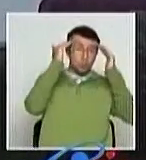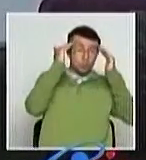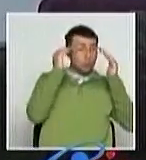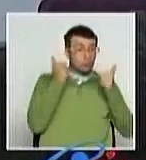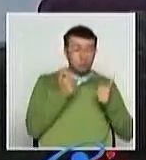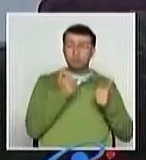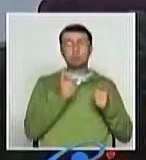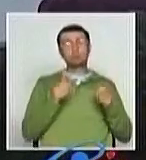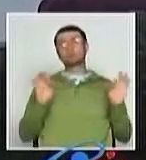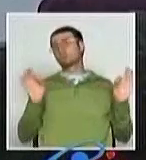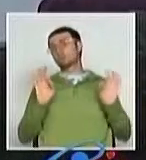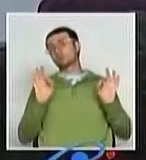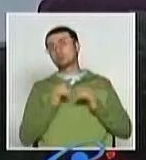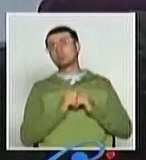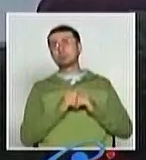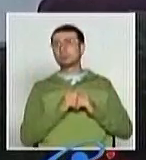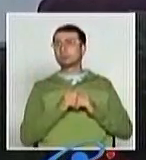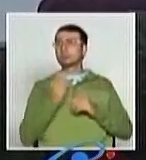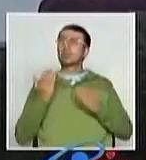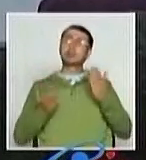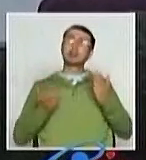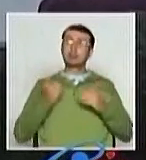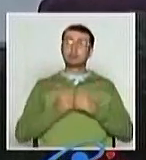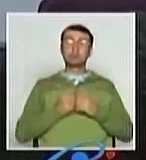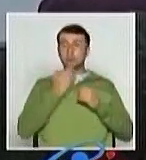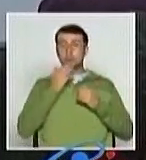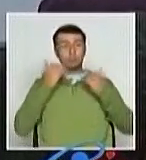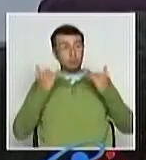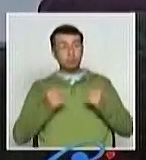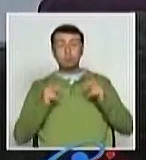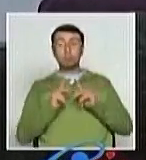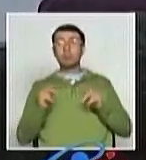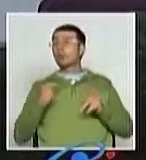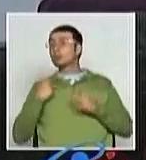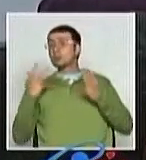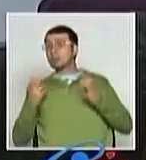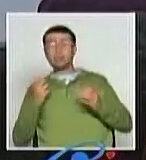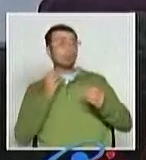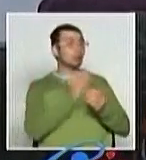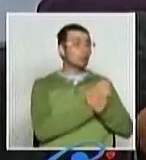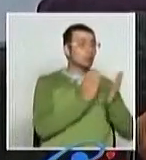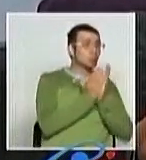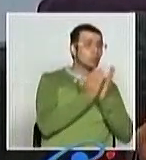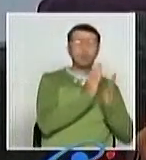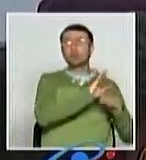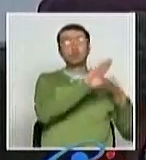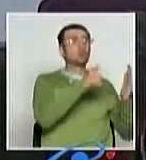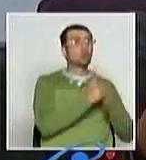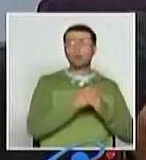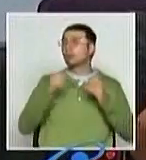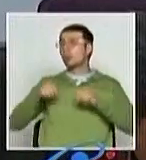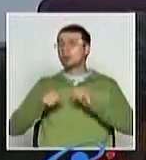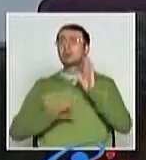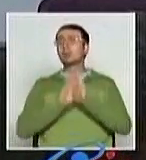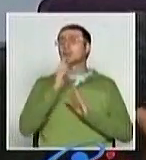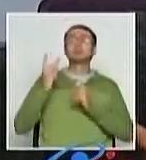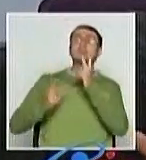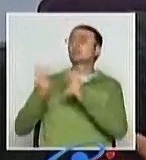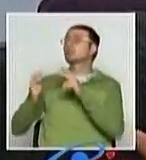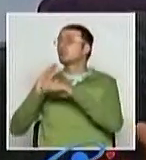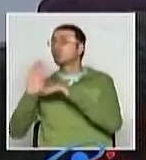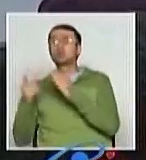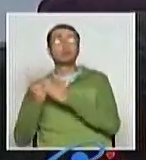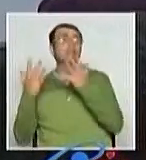así que el contexto también altera las emociones pues hoy en día los seres humanos queremos hacer de todo queremos estudiar de todo lograr de todo visitar de todo y eso no es